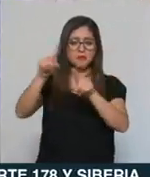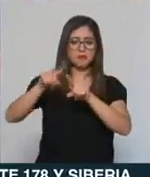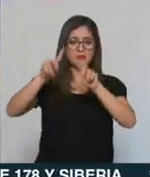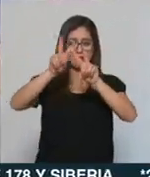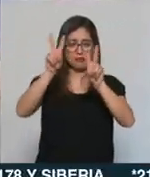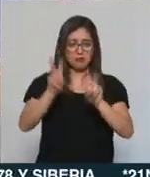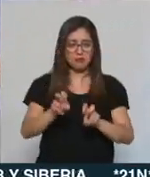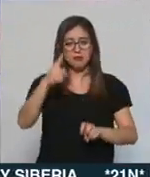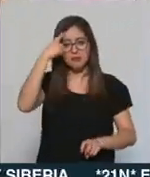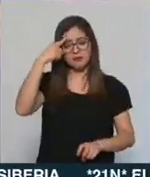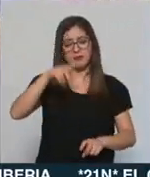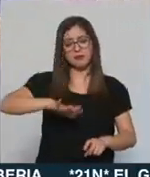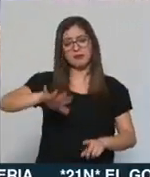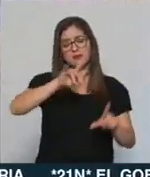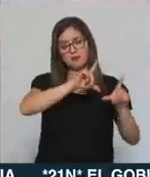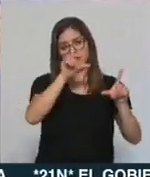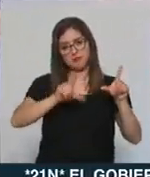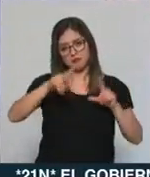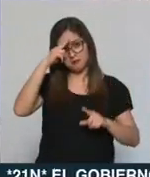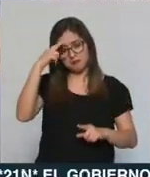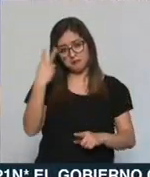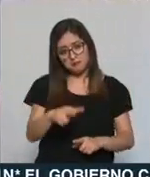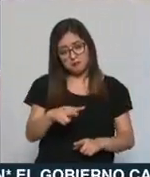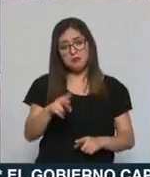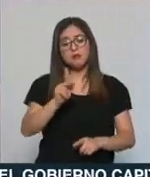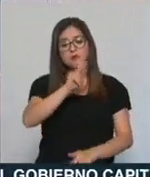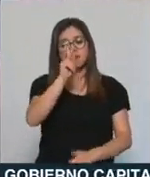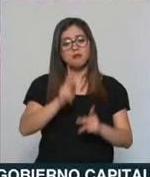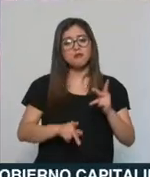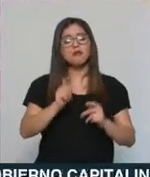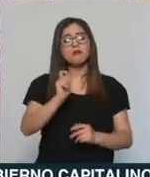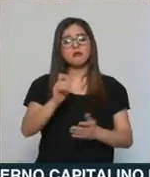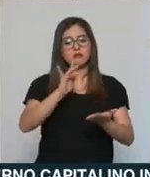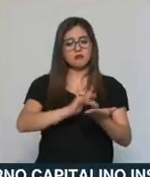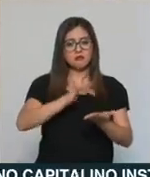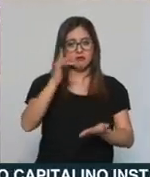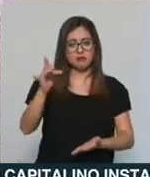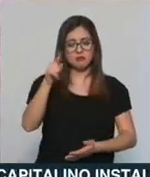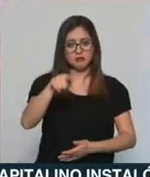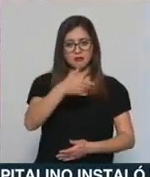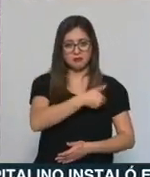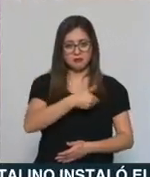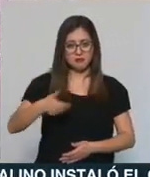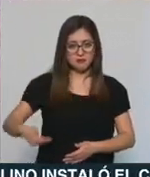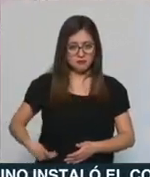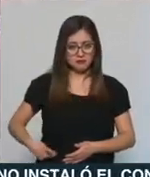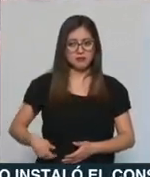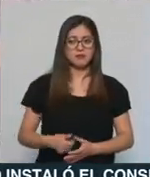temas de interés nacional, la conferencia de prensa concluye con un agradecimiento del mandatario